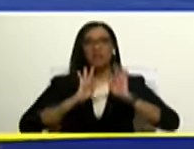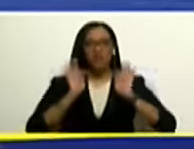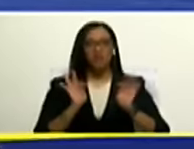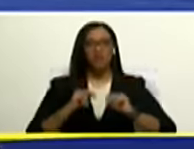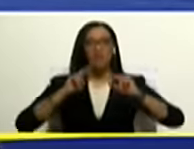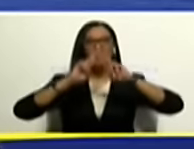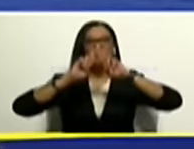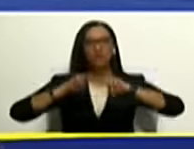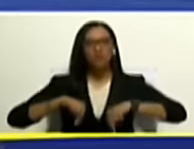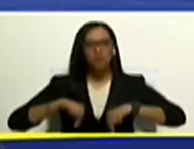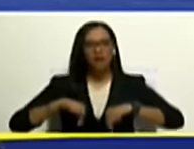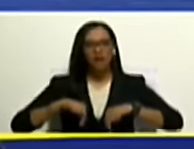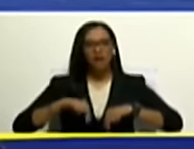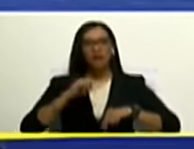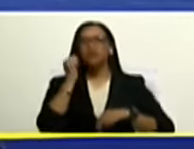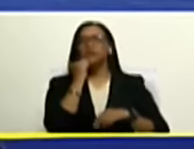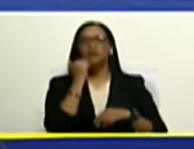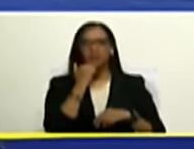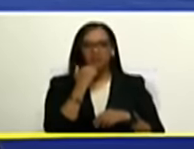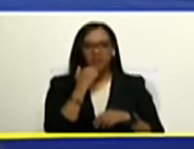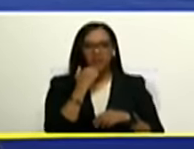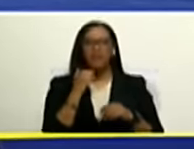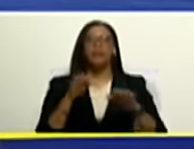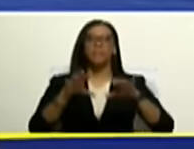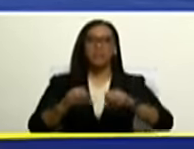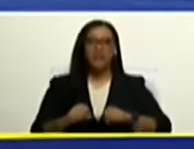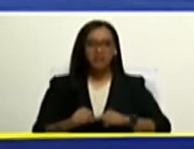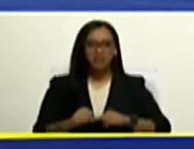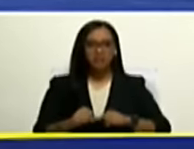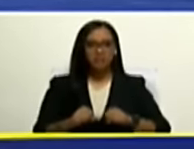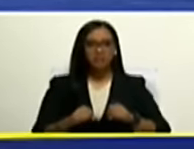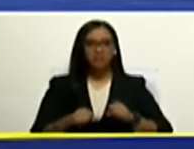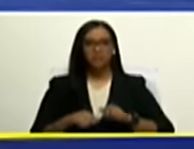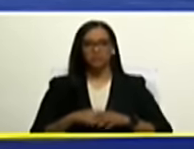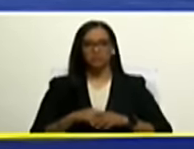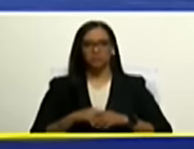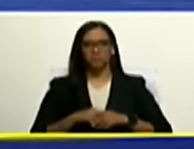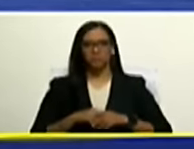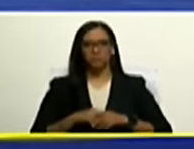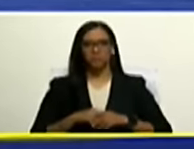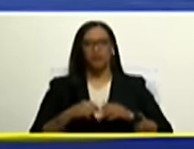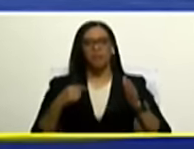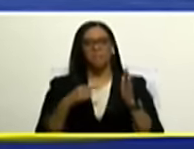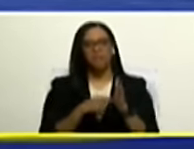nula, írrita, imperial, abusiva. En